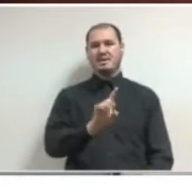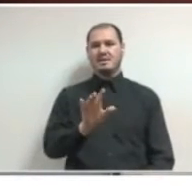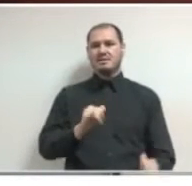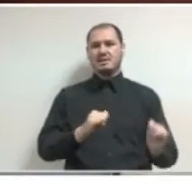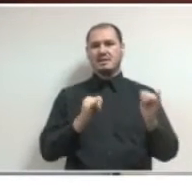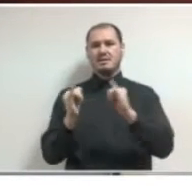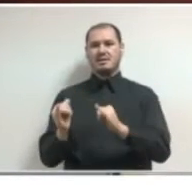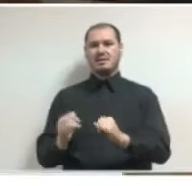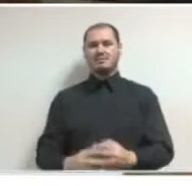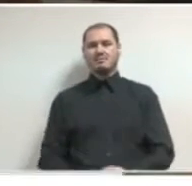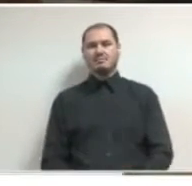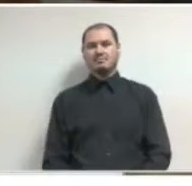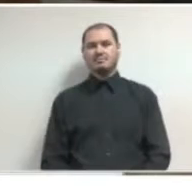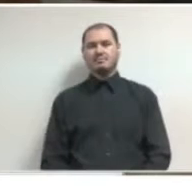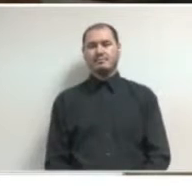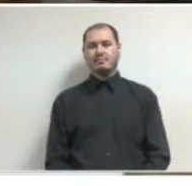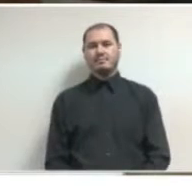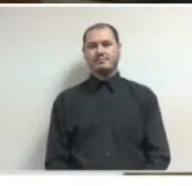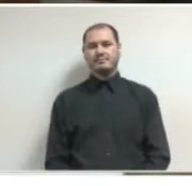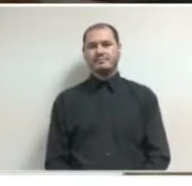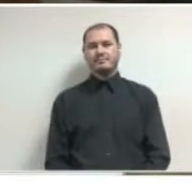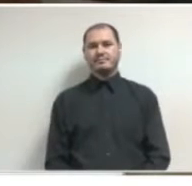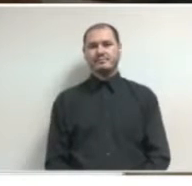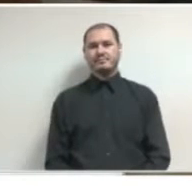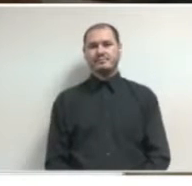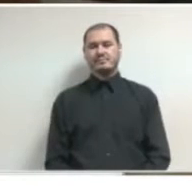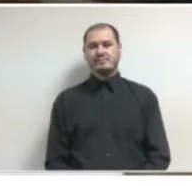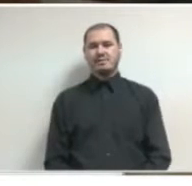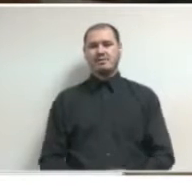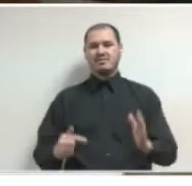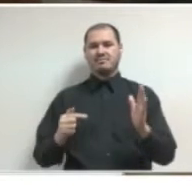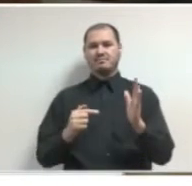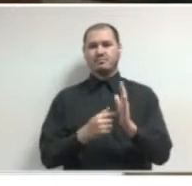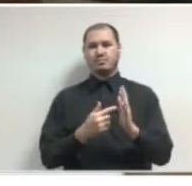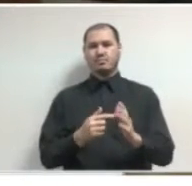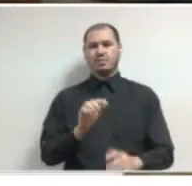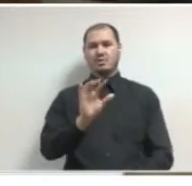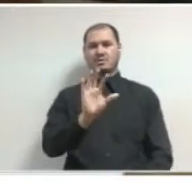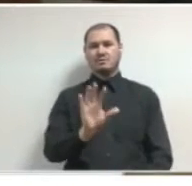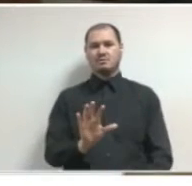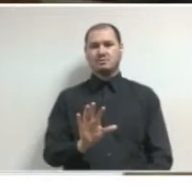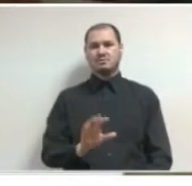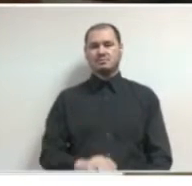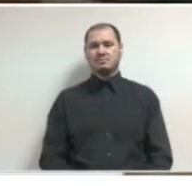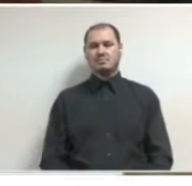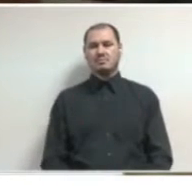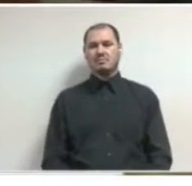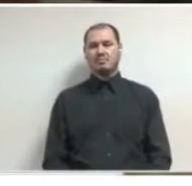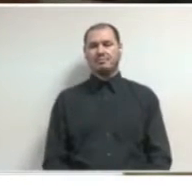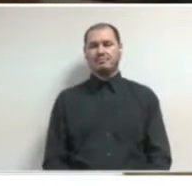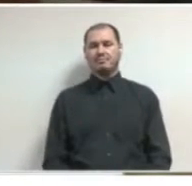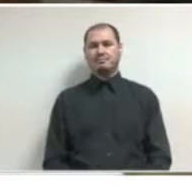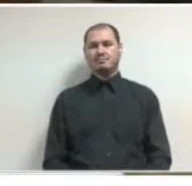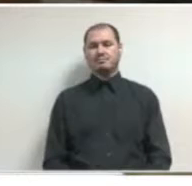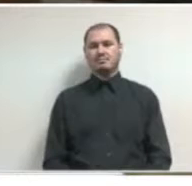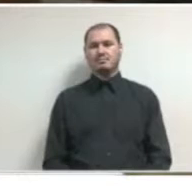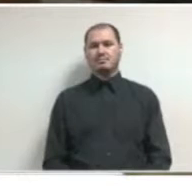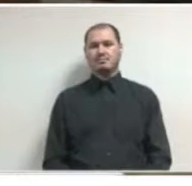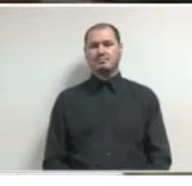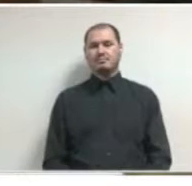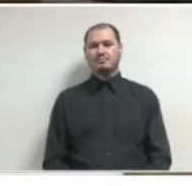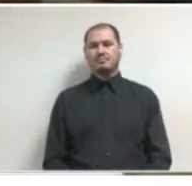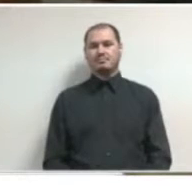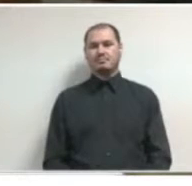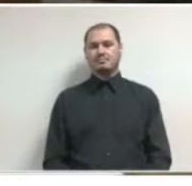punto 4, orden del día Coarape Guaba. Con respecto al punto 5 de la. Punto 5, Pepe, Tini,